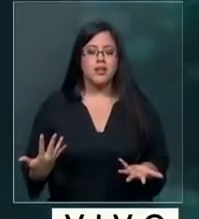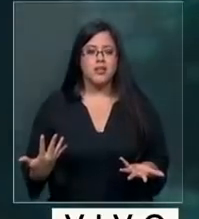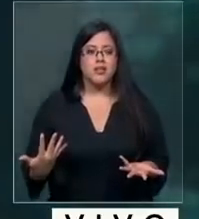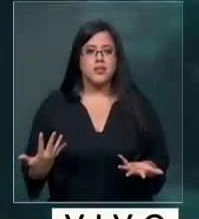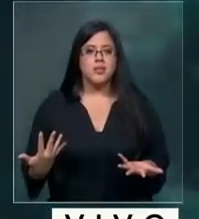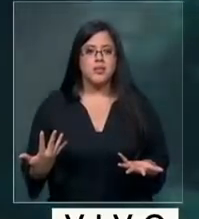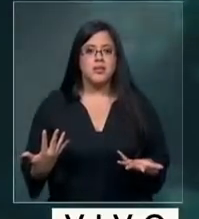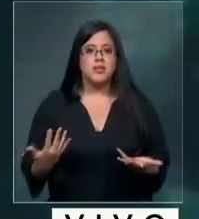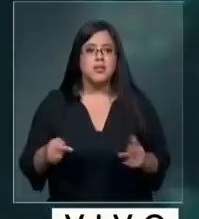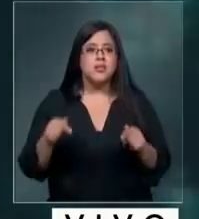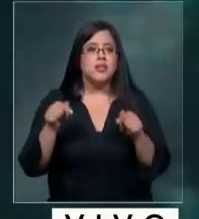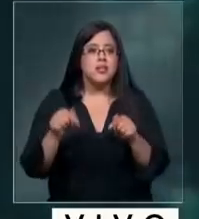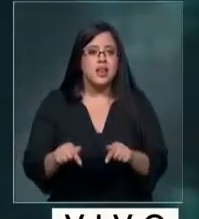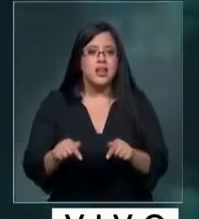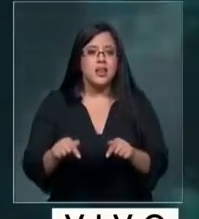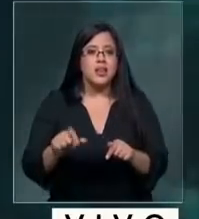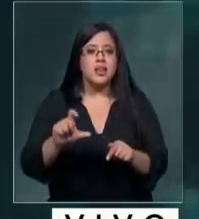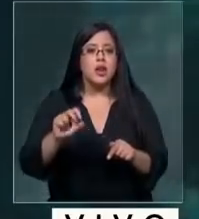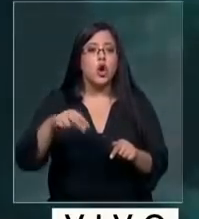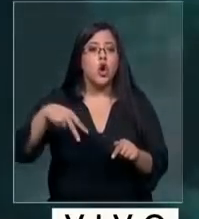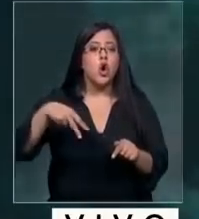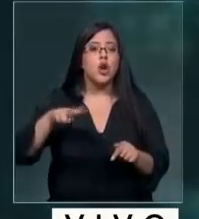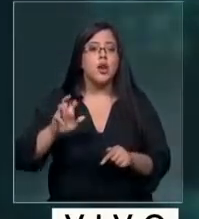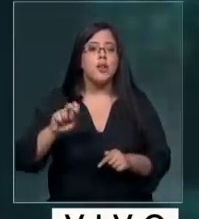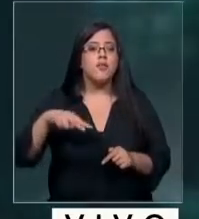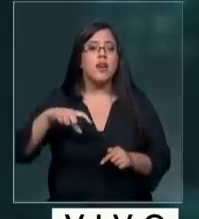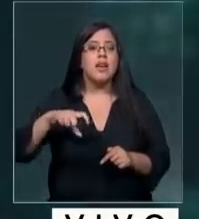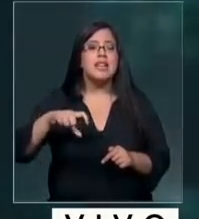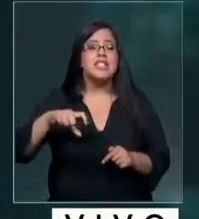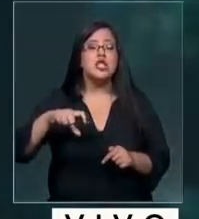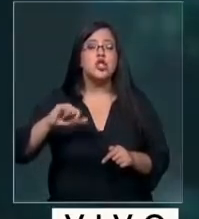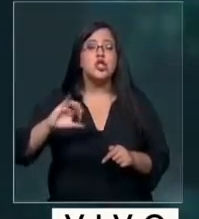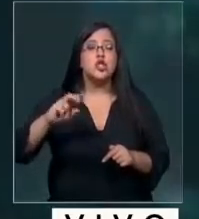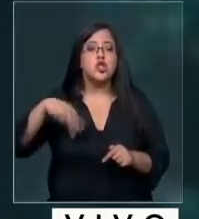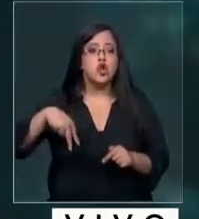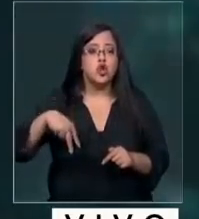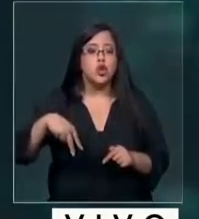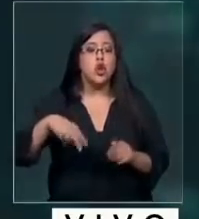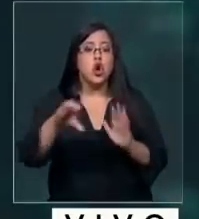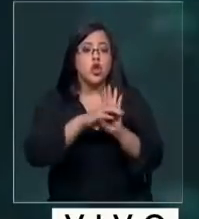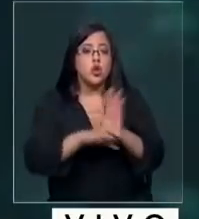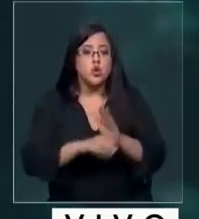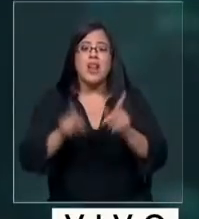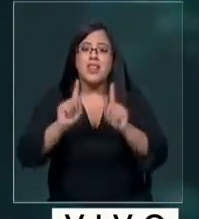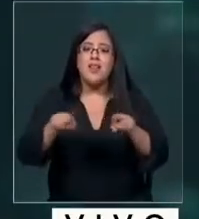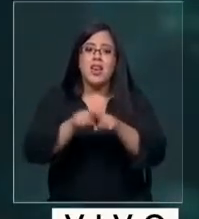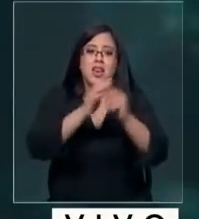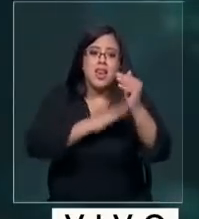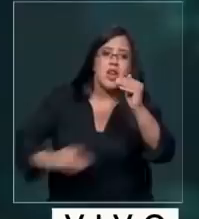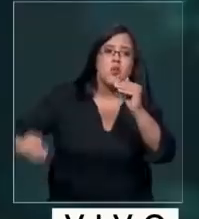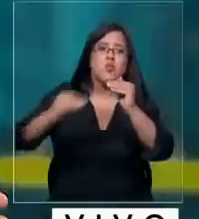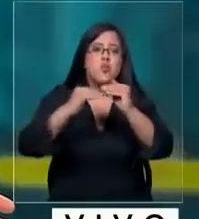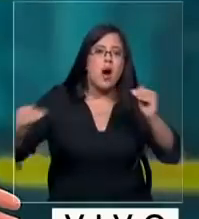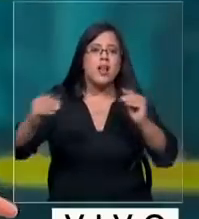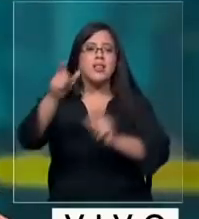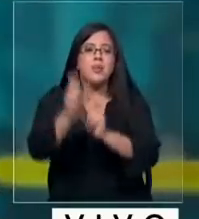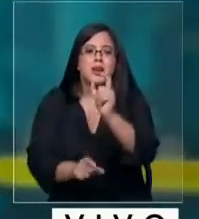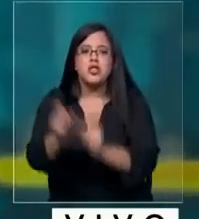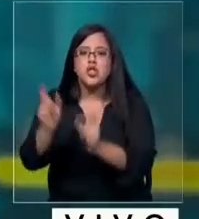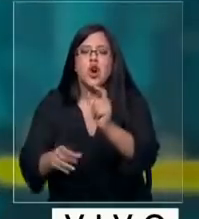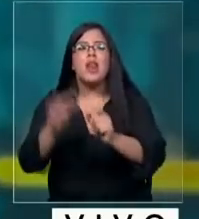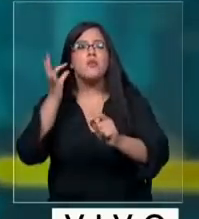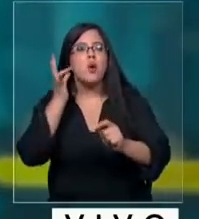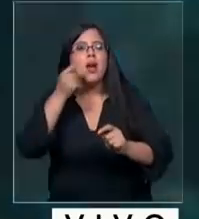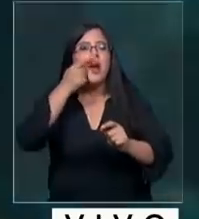la convención constitucional se asegure la paridad y una paridad efectiva que si